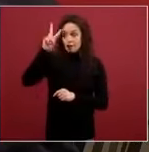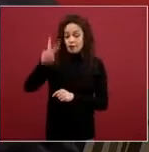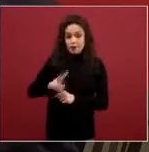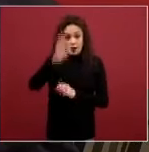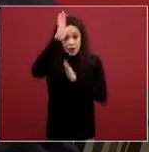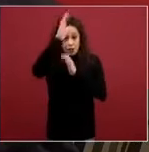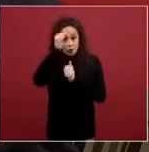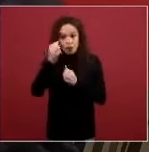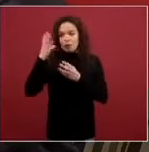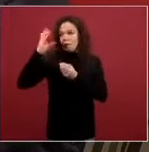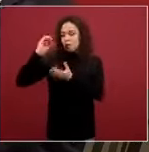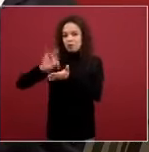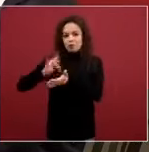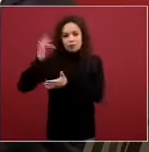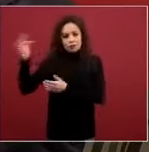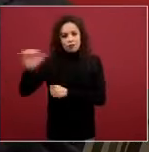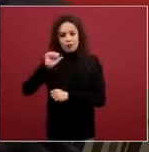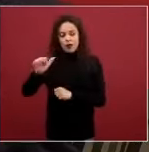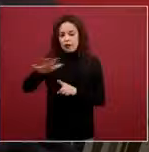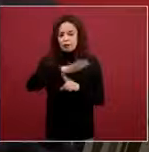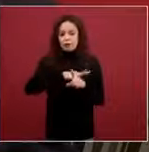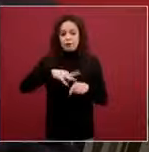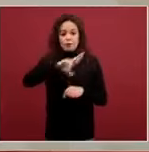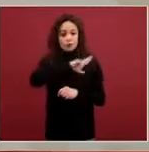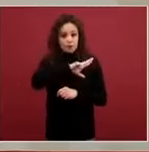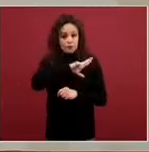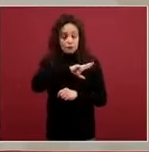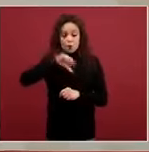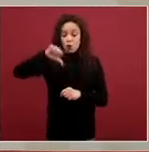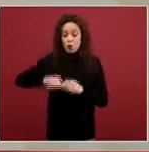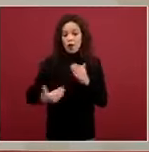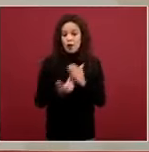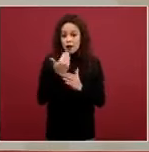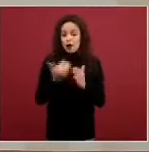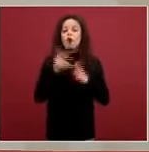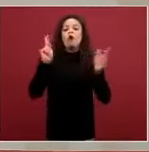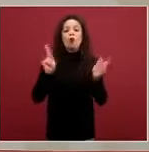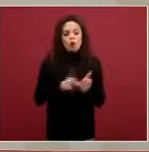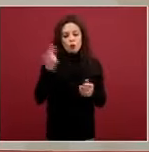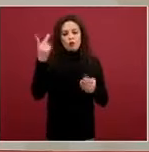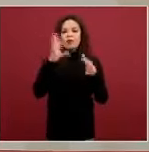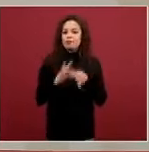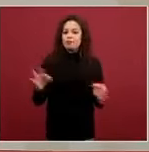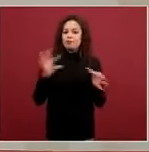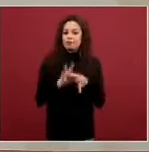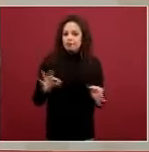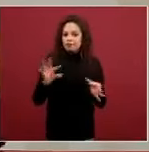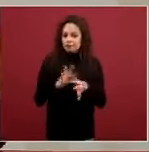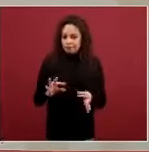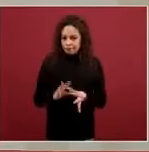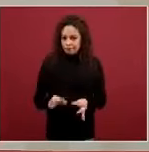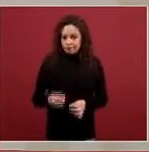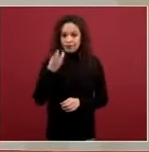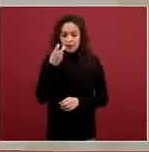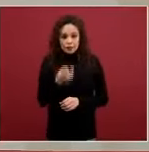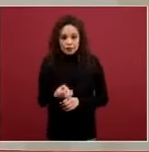con el sector privado, que esta misma mañana volvimos a hablar de él, y es el tipo de acciones que van más